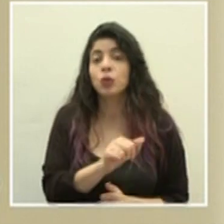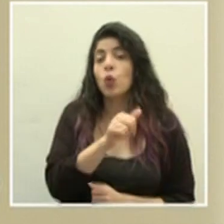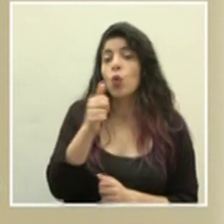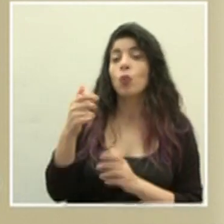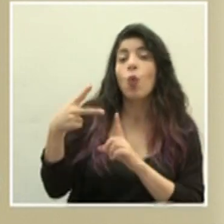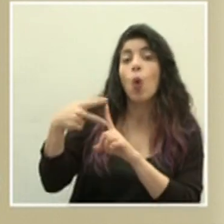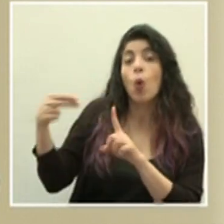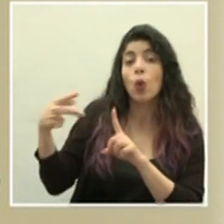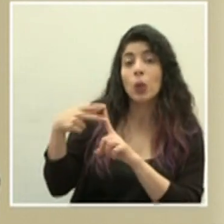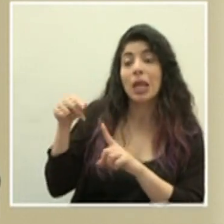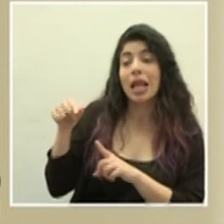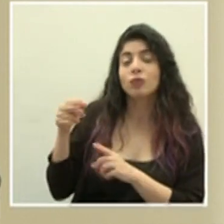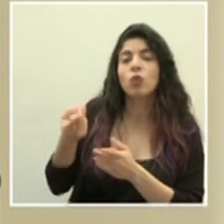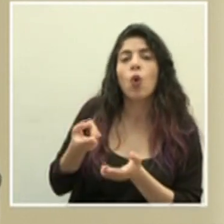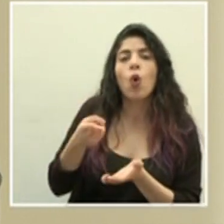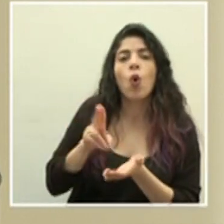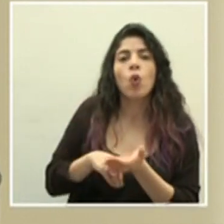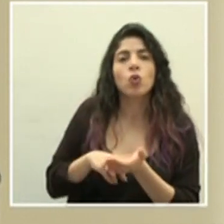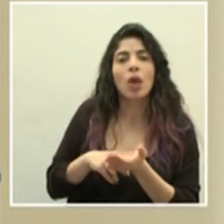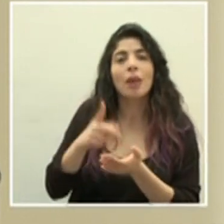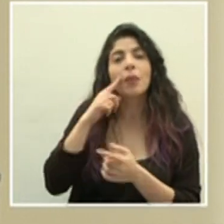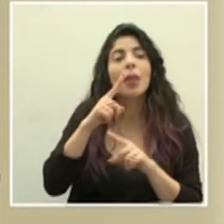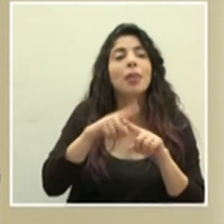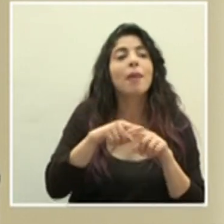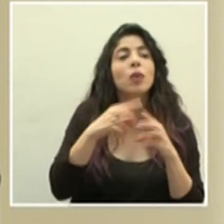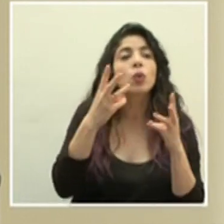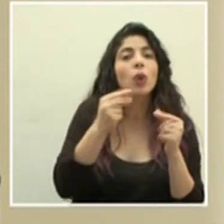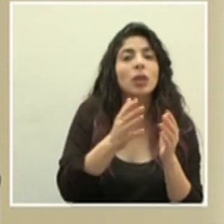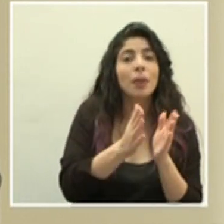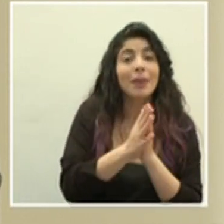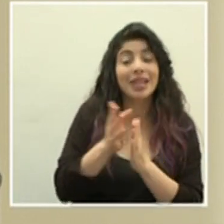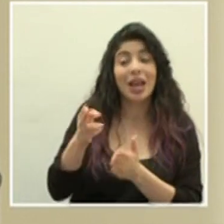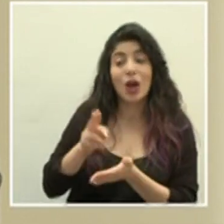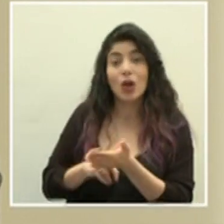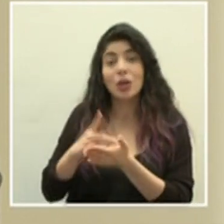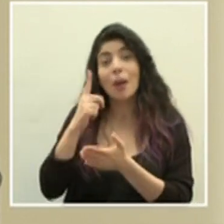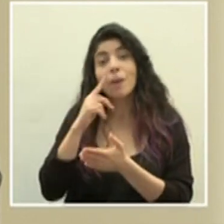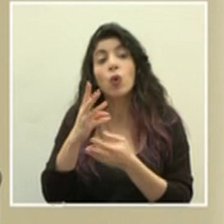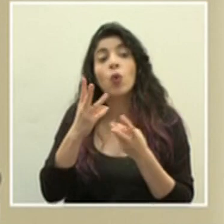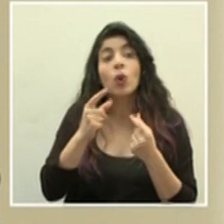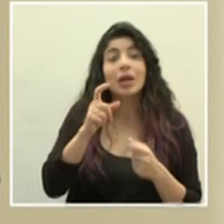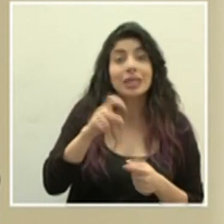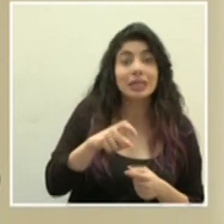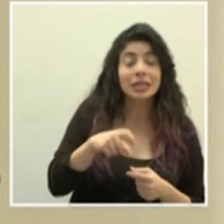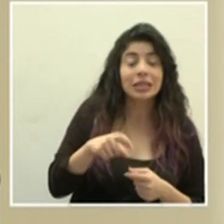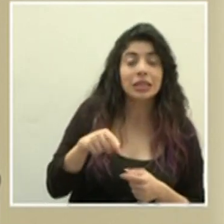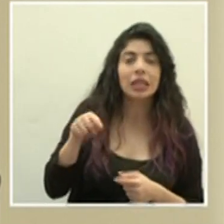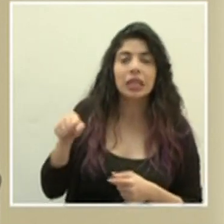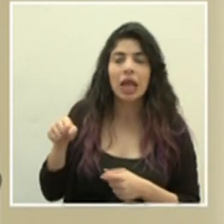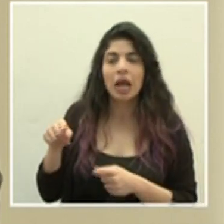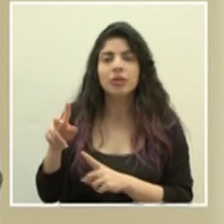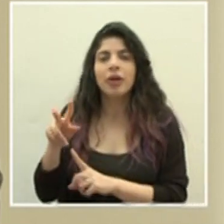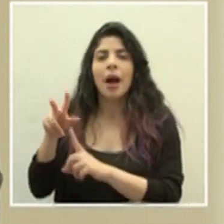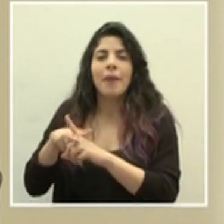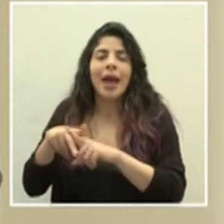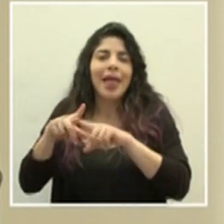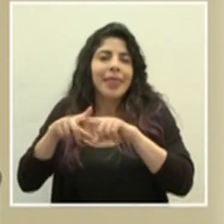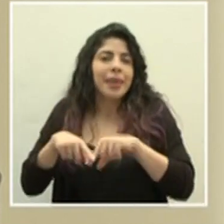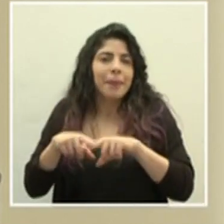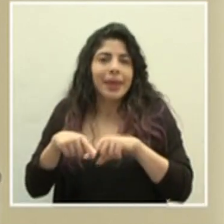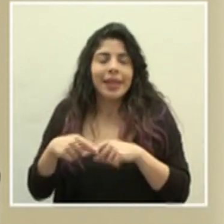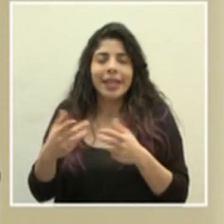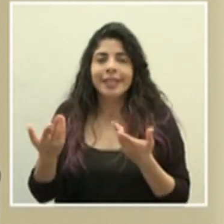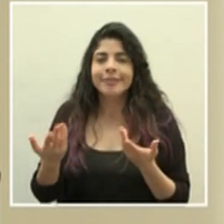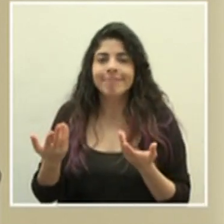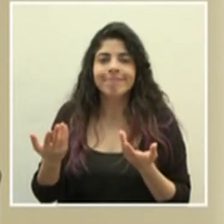los hoteles, estos son contrataciones por demanda. Estas contrataciones por demanda se ejecutan dependiendo